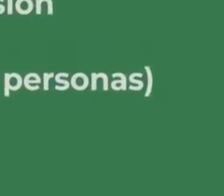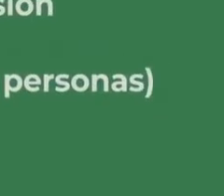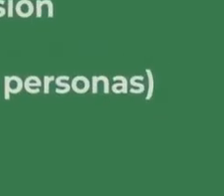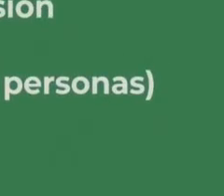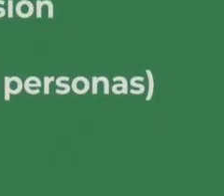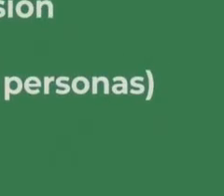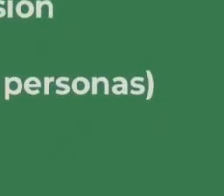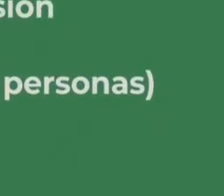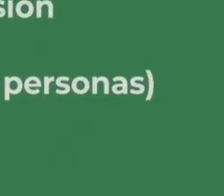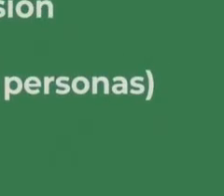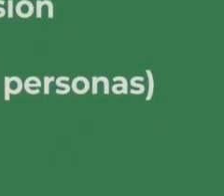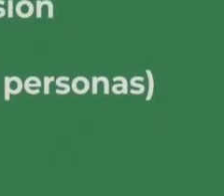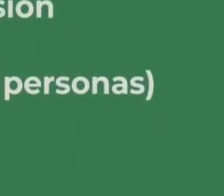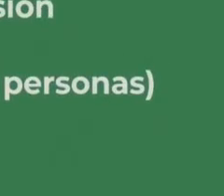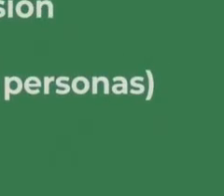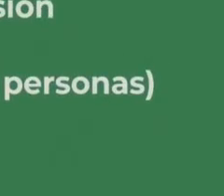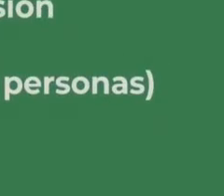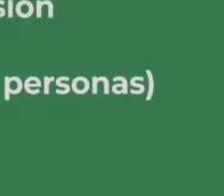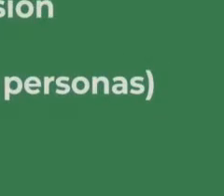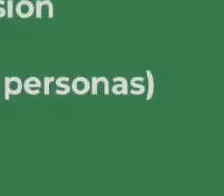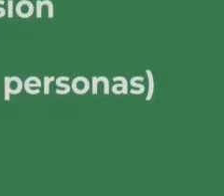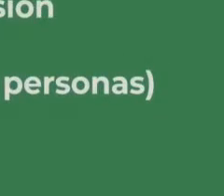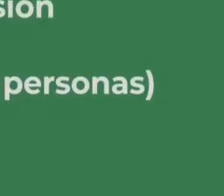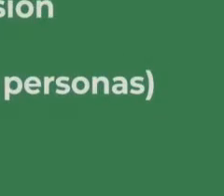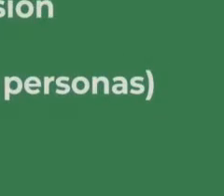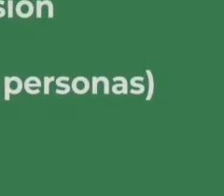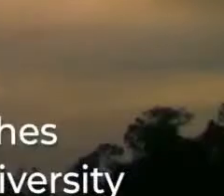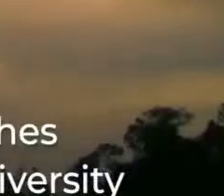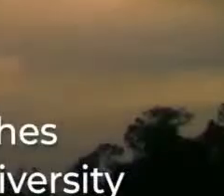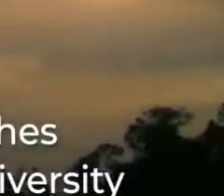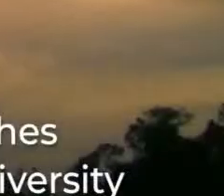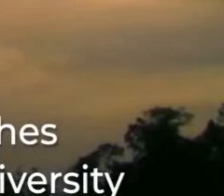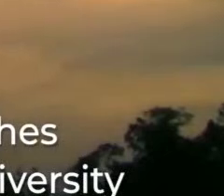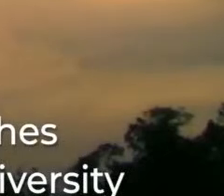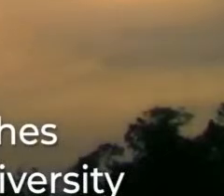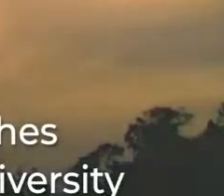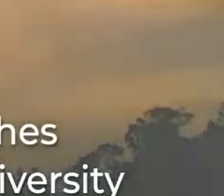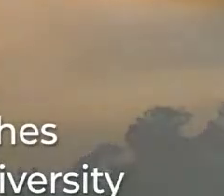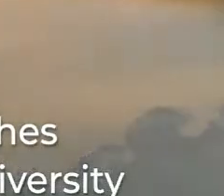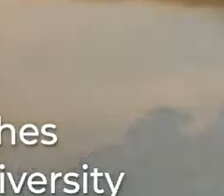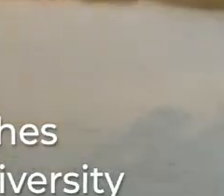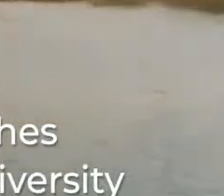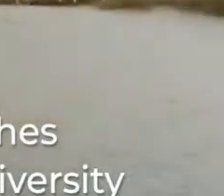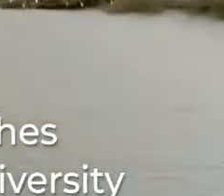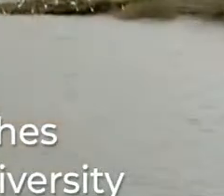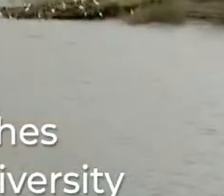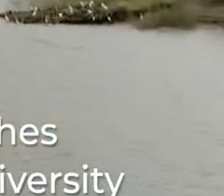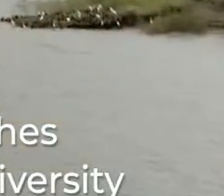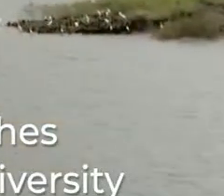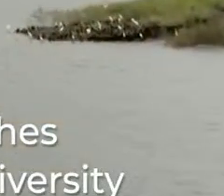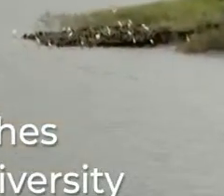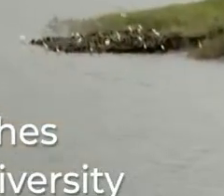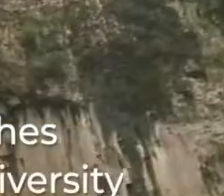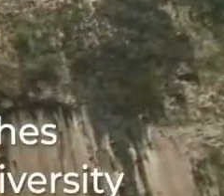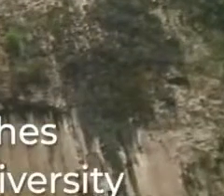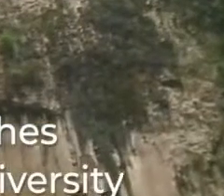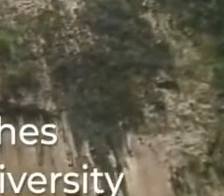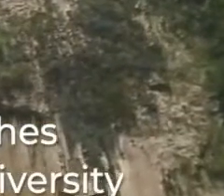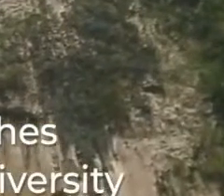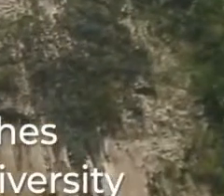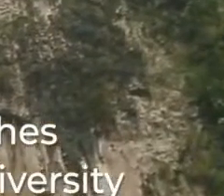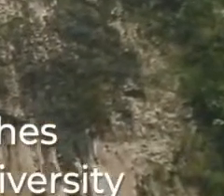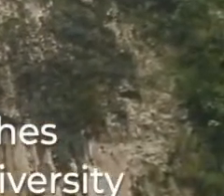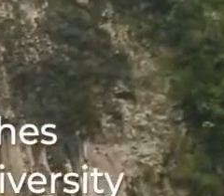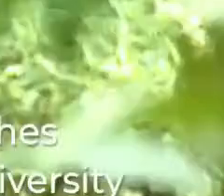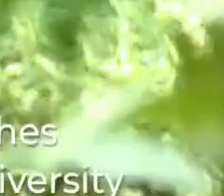marama nonge pai na tong hurima kamarama niko onguti tui napuk. Costa Rica posee una riqueza biológica y cultural que permite